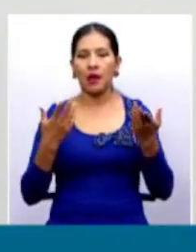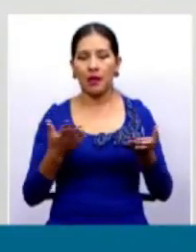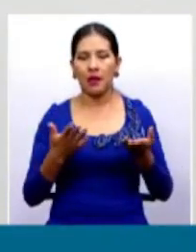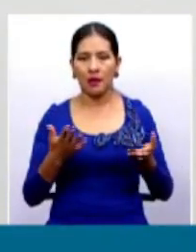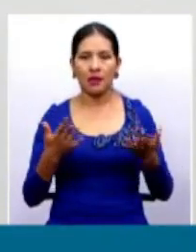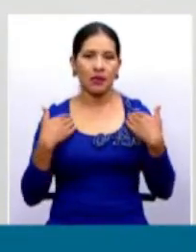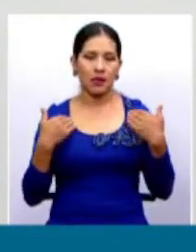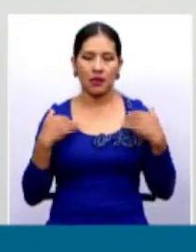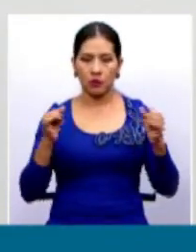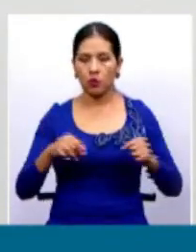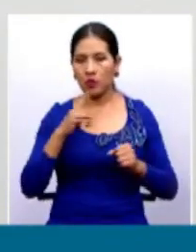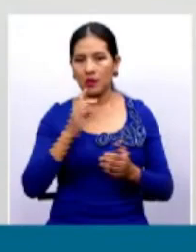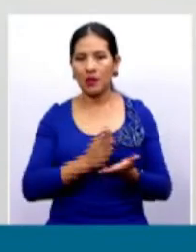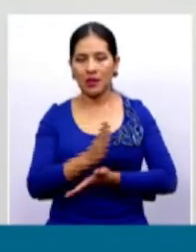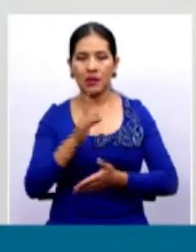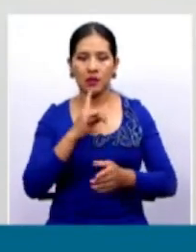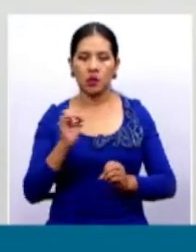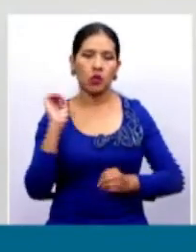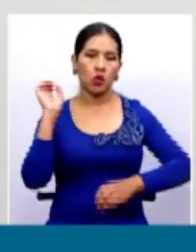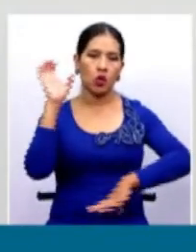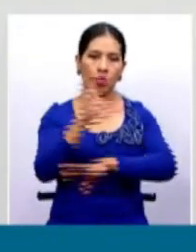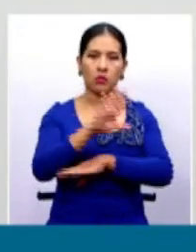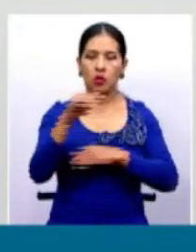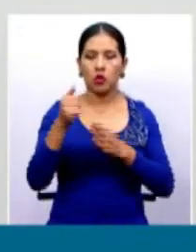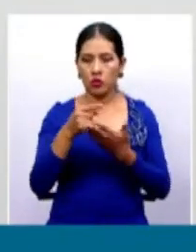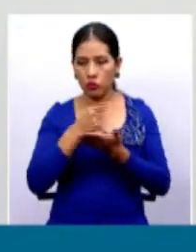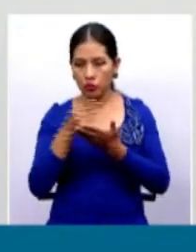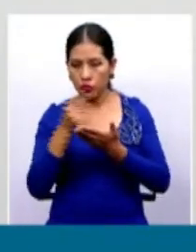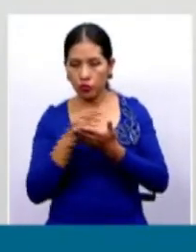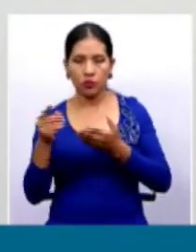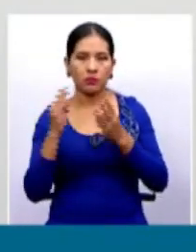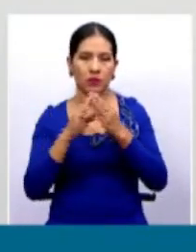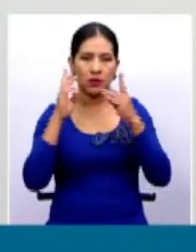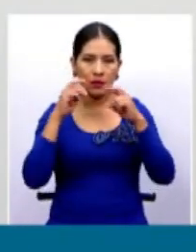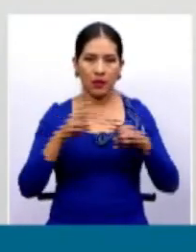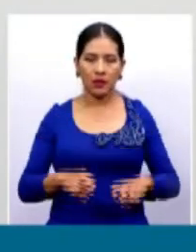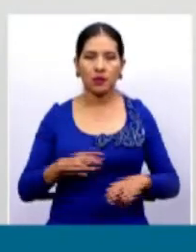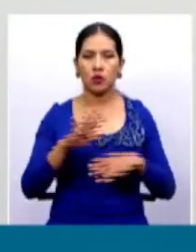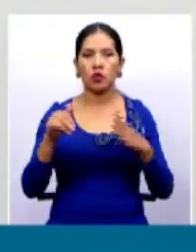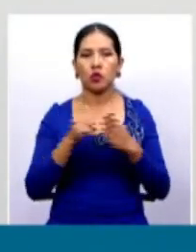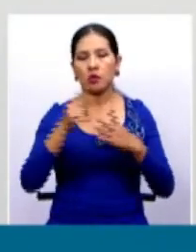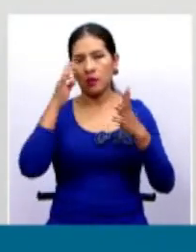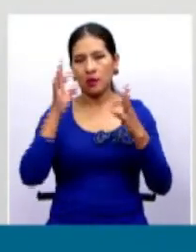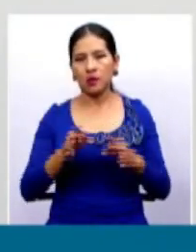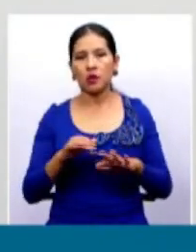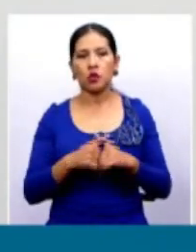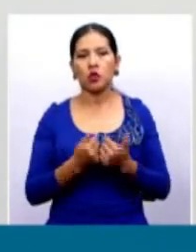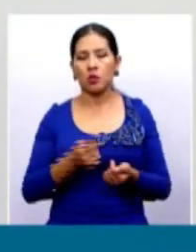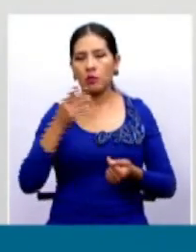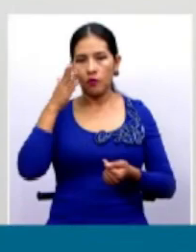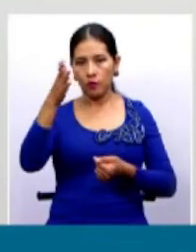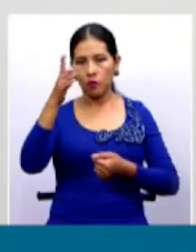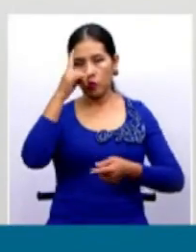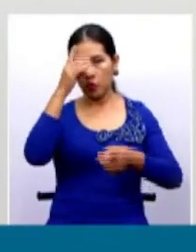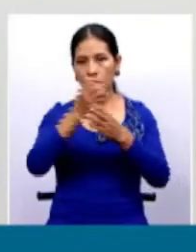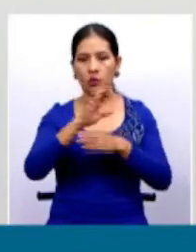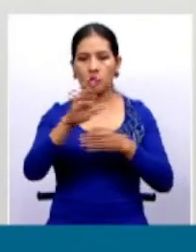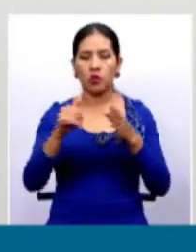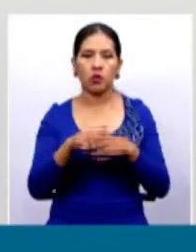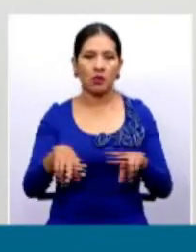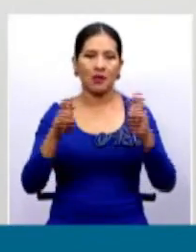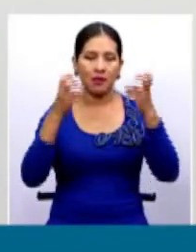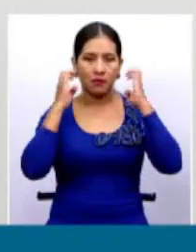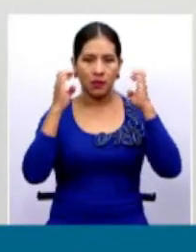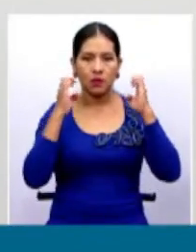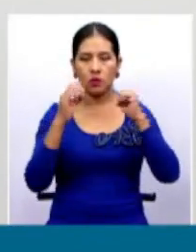tienen el derecho y la obligación de poder discutir debatir analizar Y definir el el destino de la educación de nuestro país No